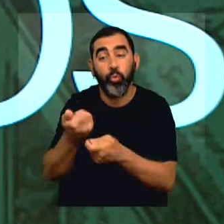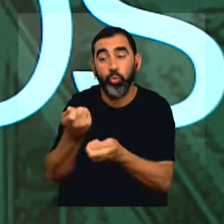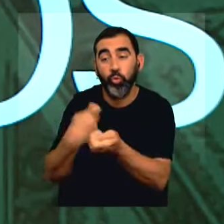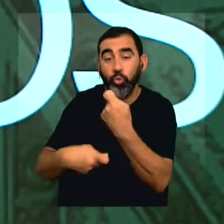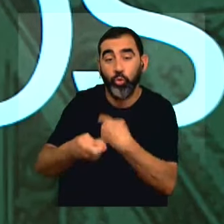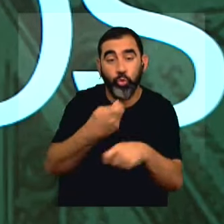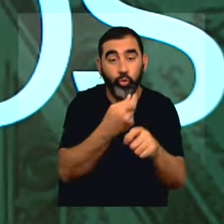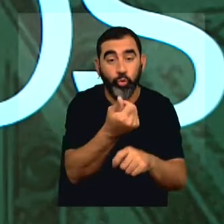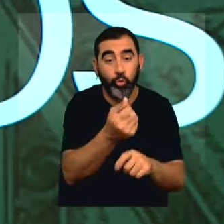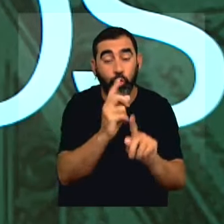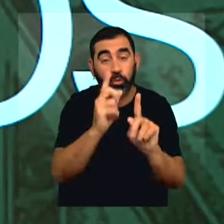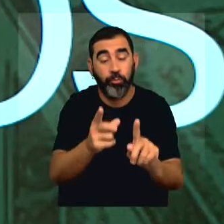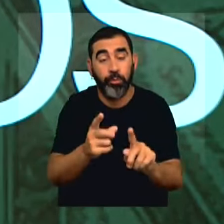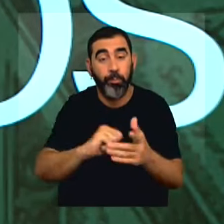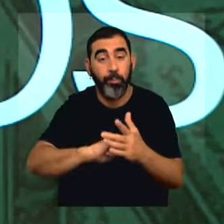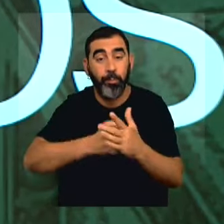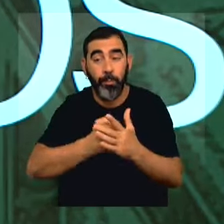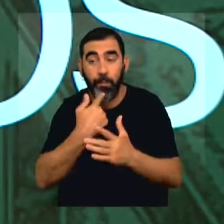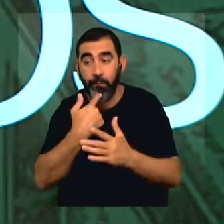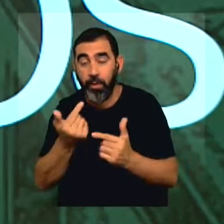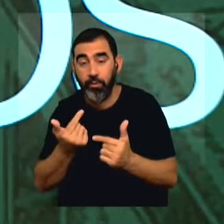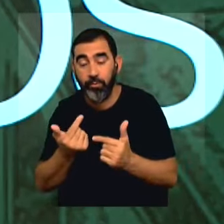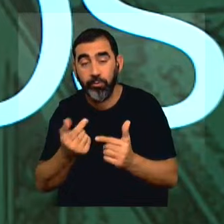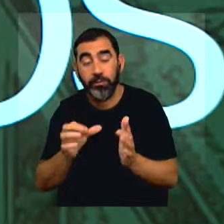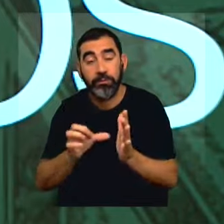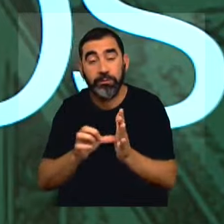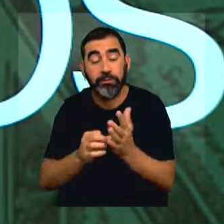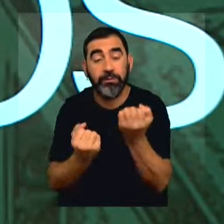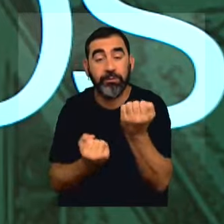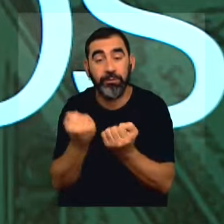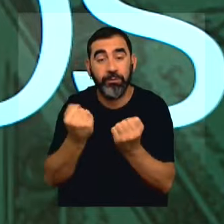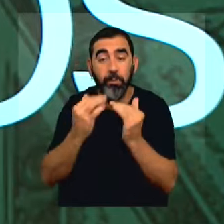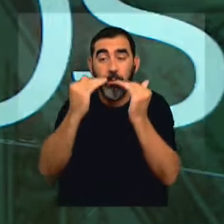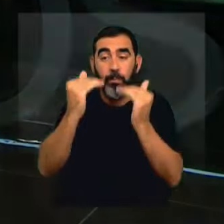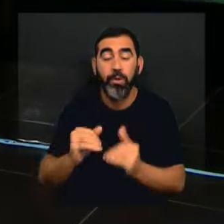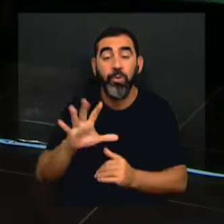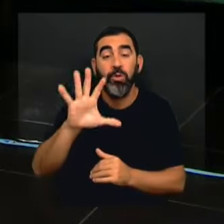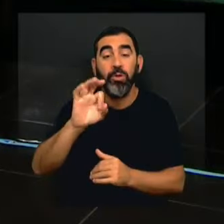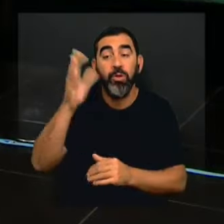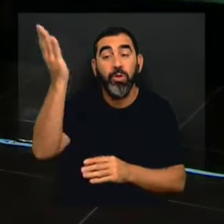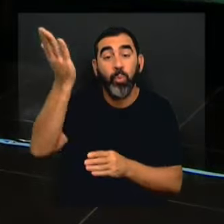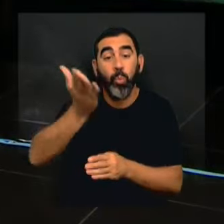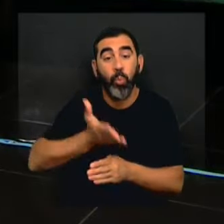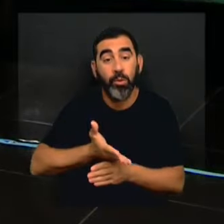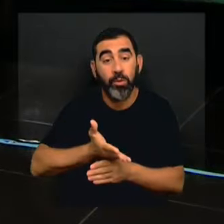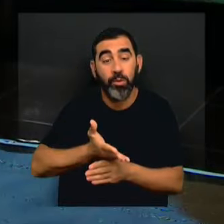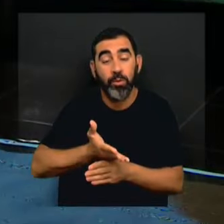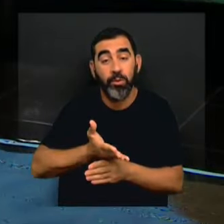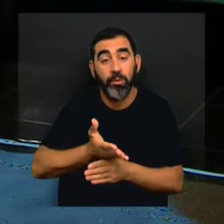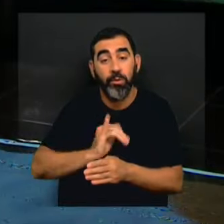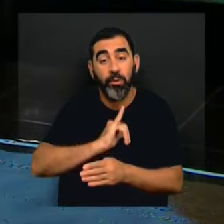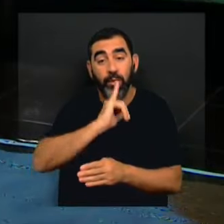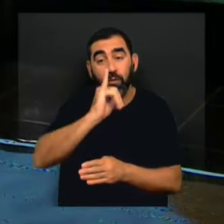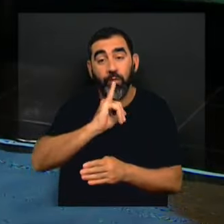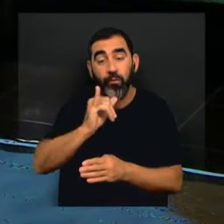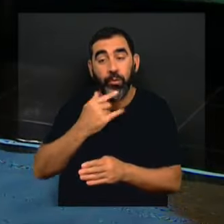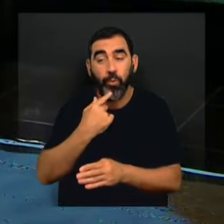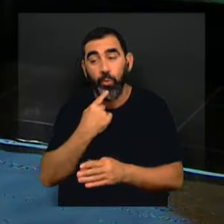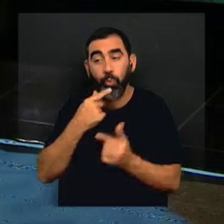también eh a nivel de bancos esto decimos directamente en sistema financiero derivó de una baja del 50% de reportes de operaciones